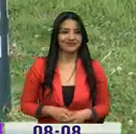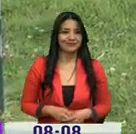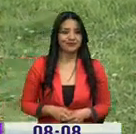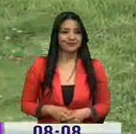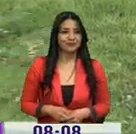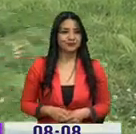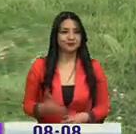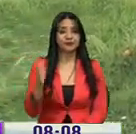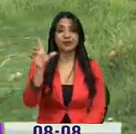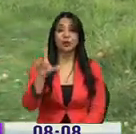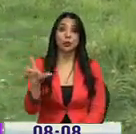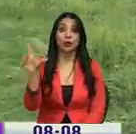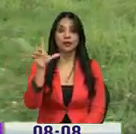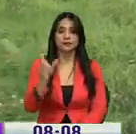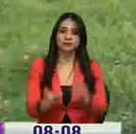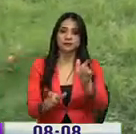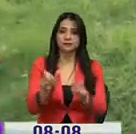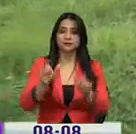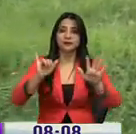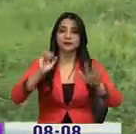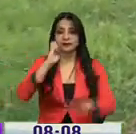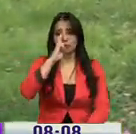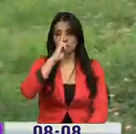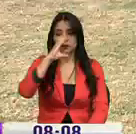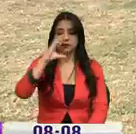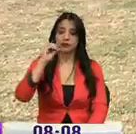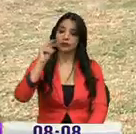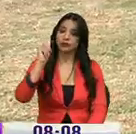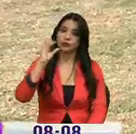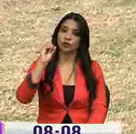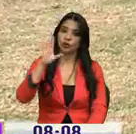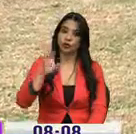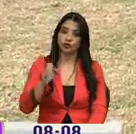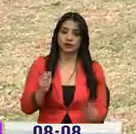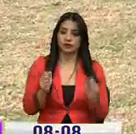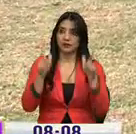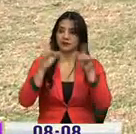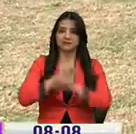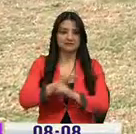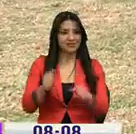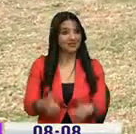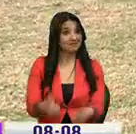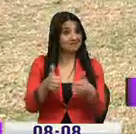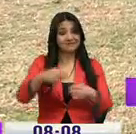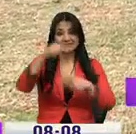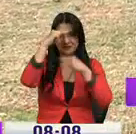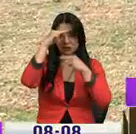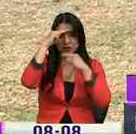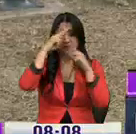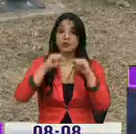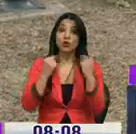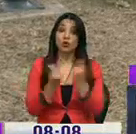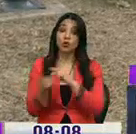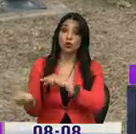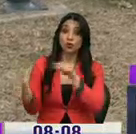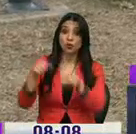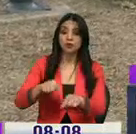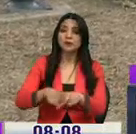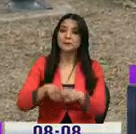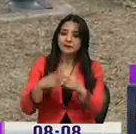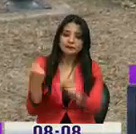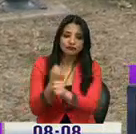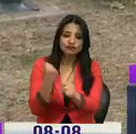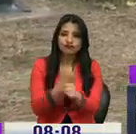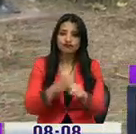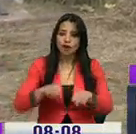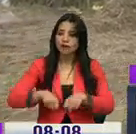Este lunes los vecinos del sector 6 de Junio en Coñocoto despertaron con la grata noticia de que una cuadrilla arrancó con los trabajos